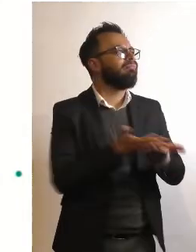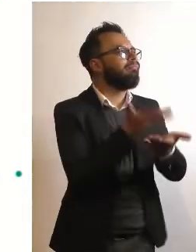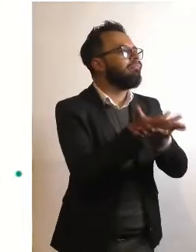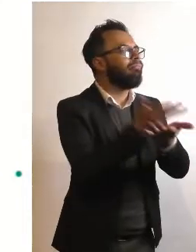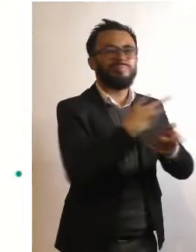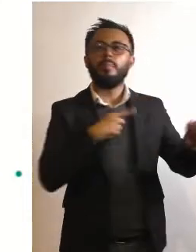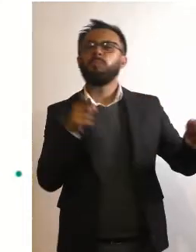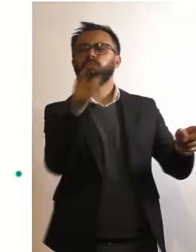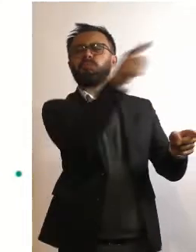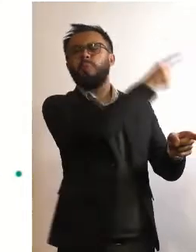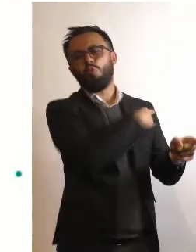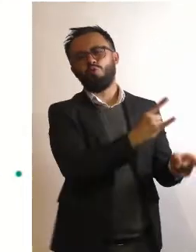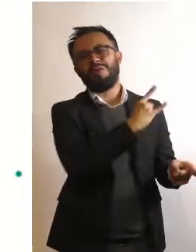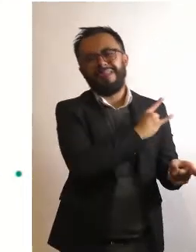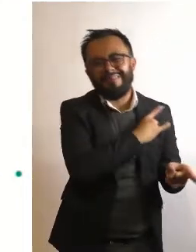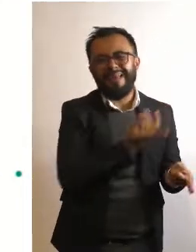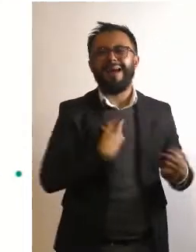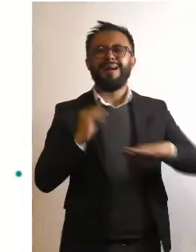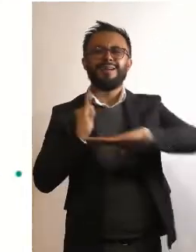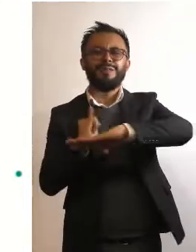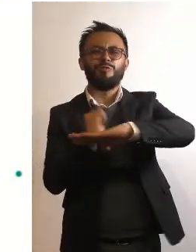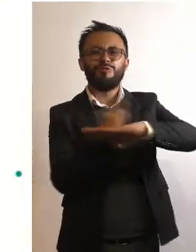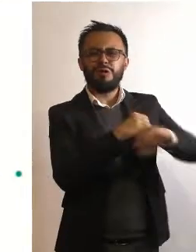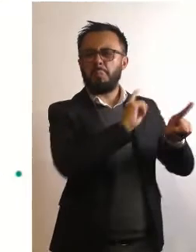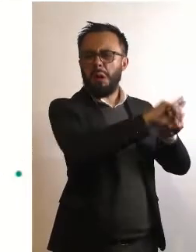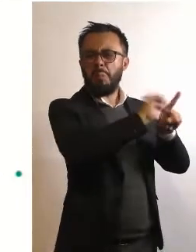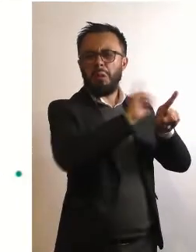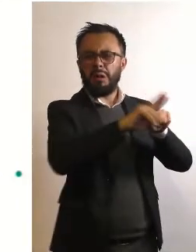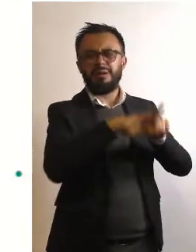solo universidades, sino también instituciones.